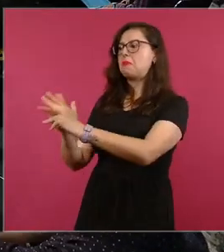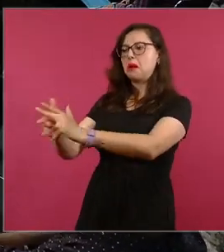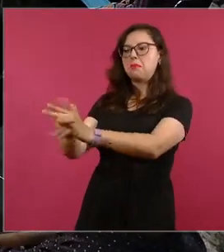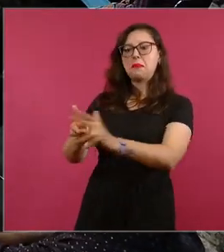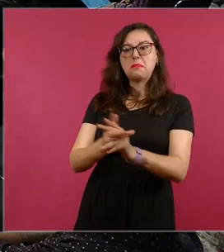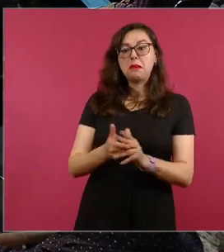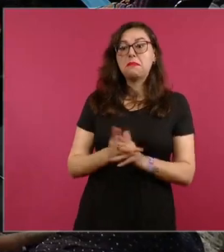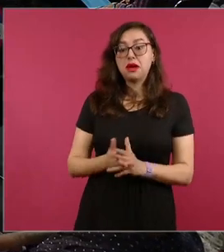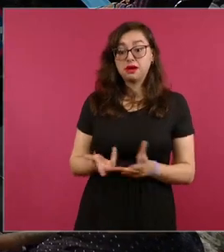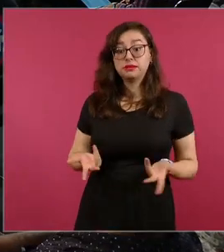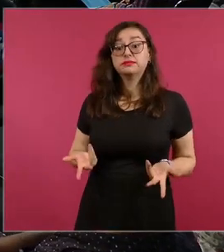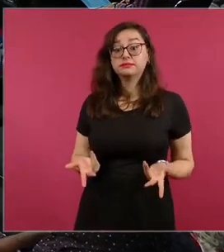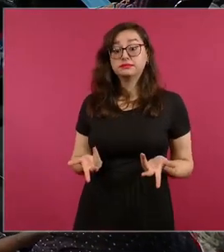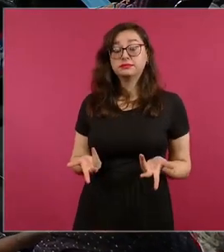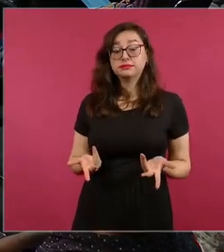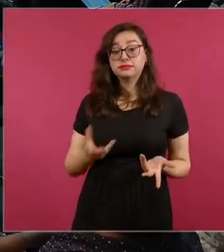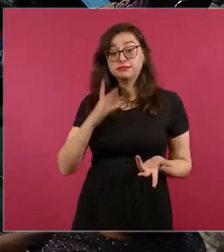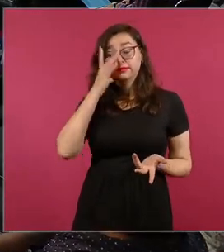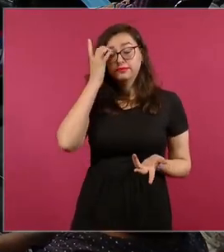Despidieron